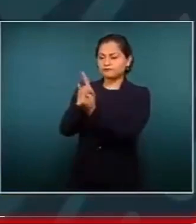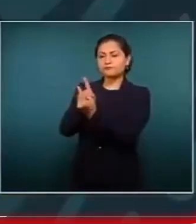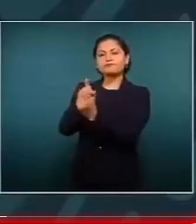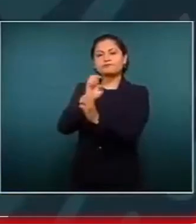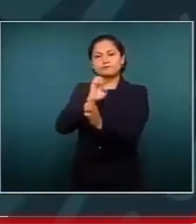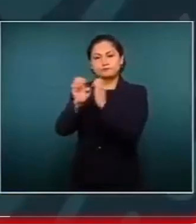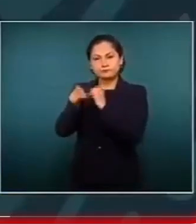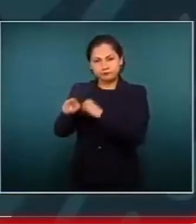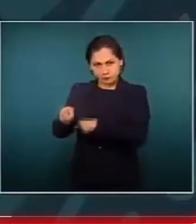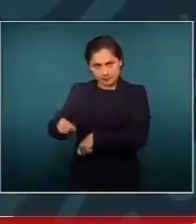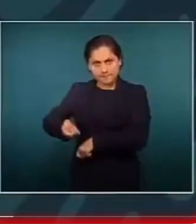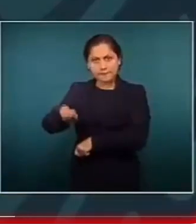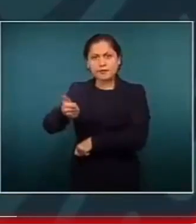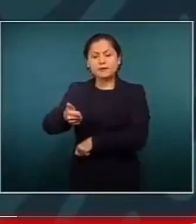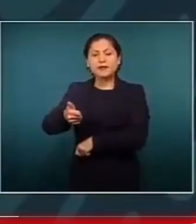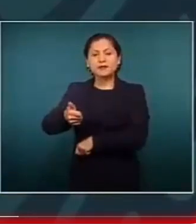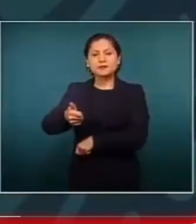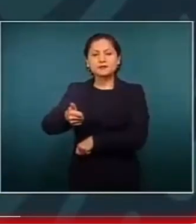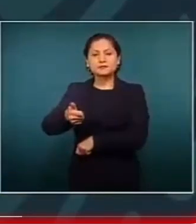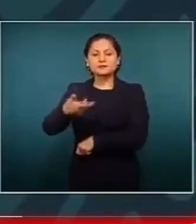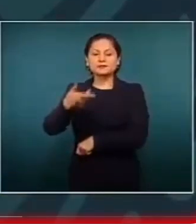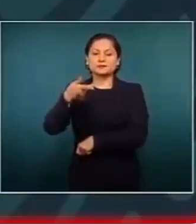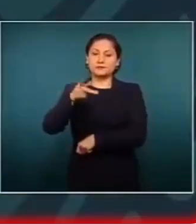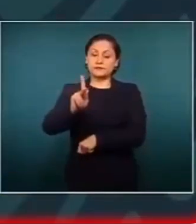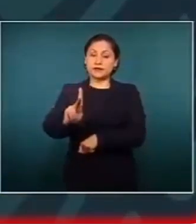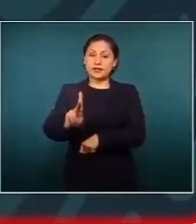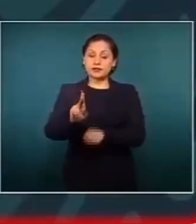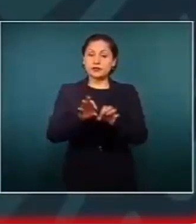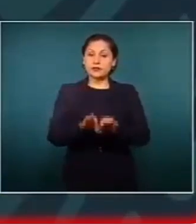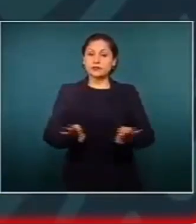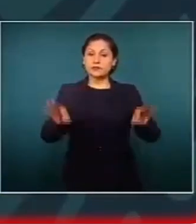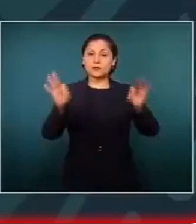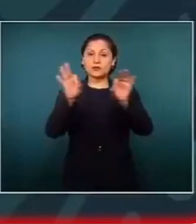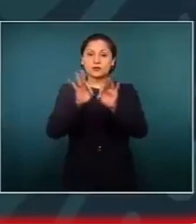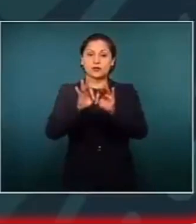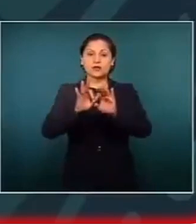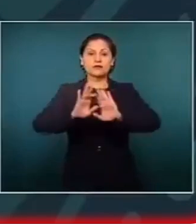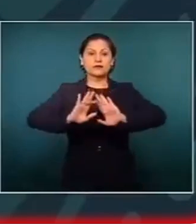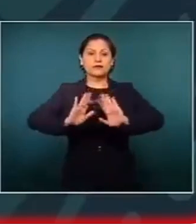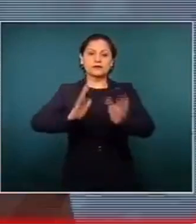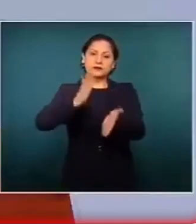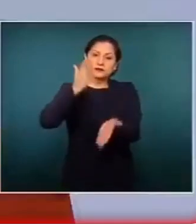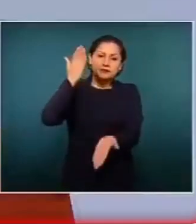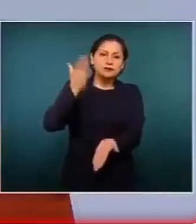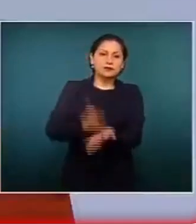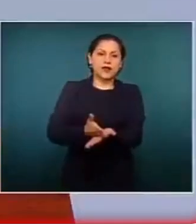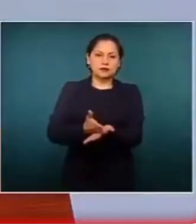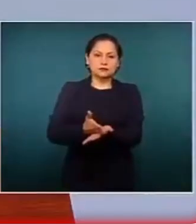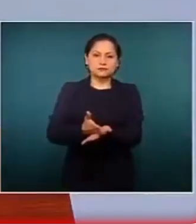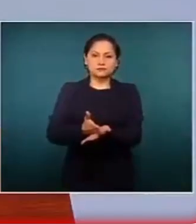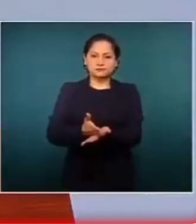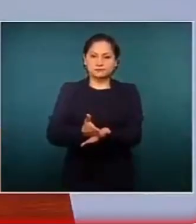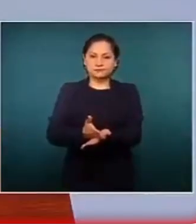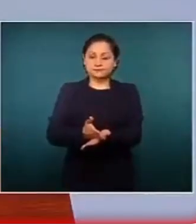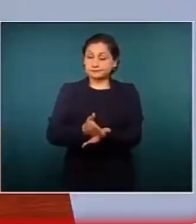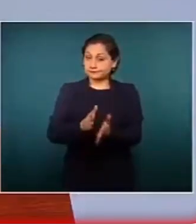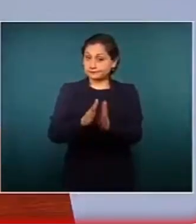Que se entienda bien, que se escuche